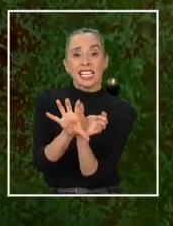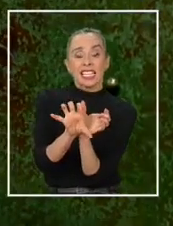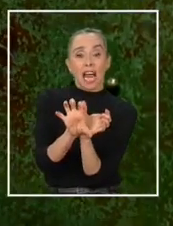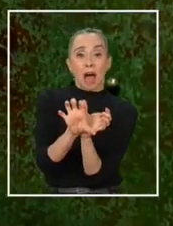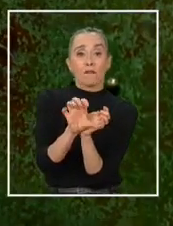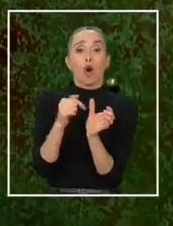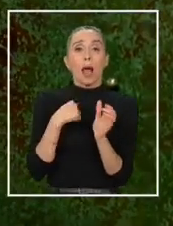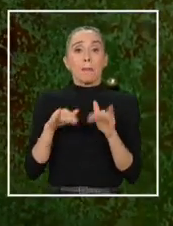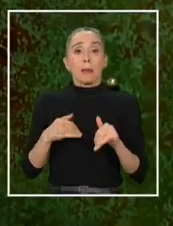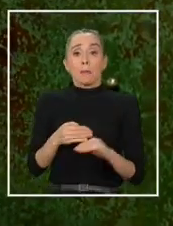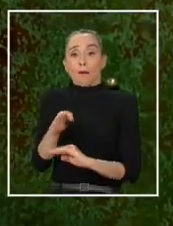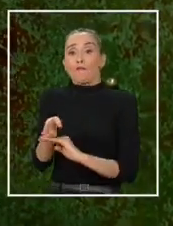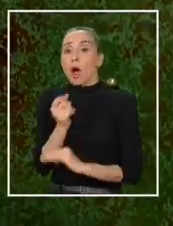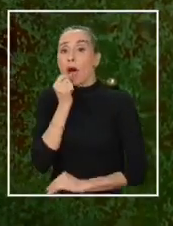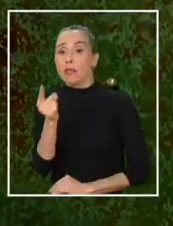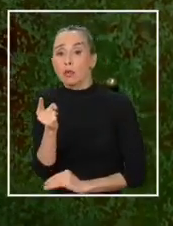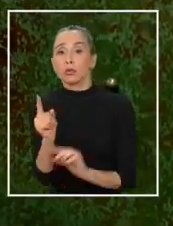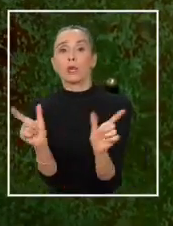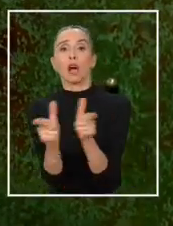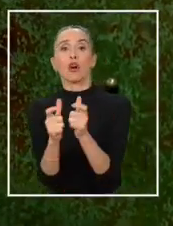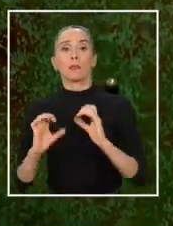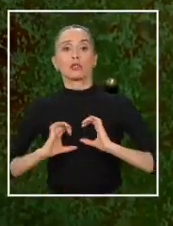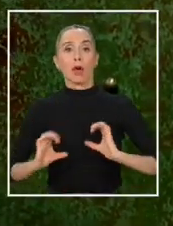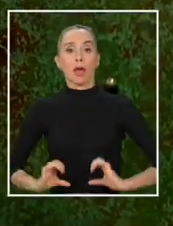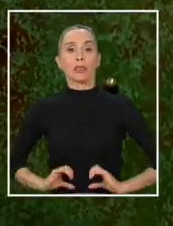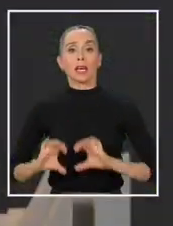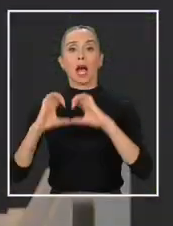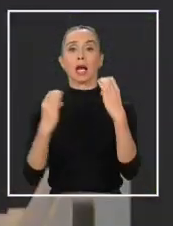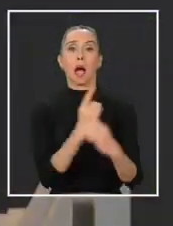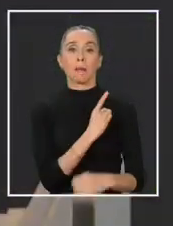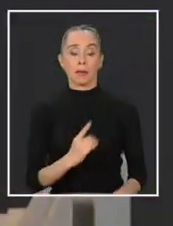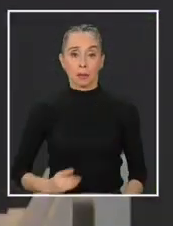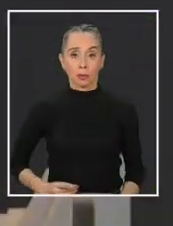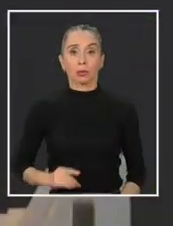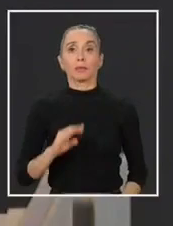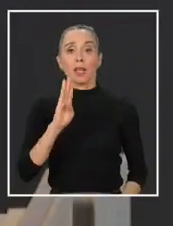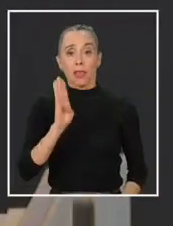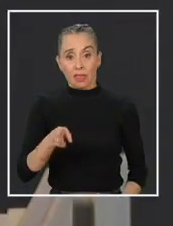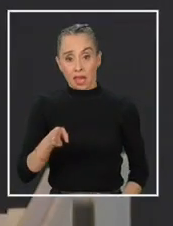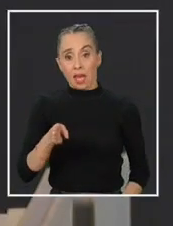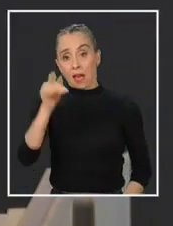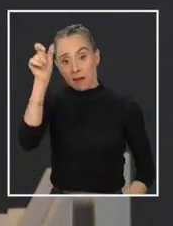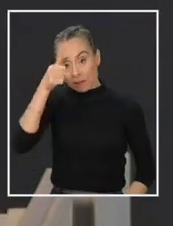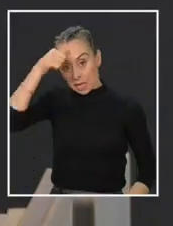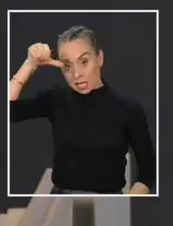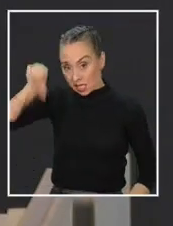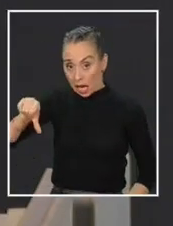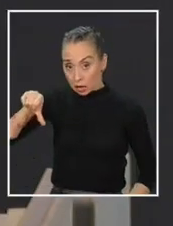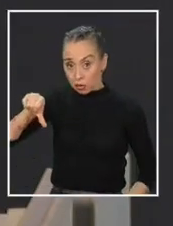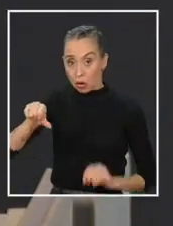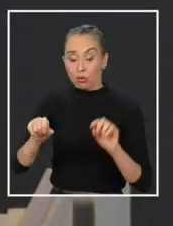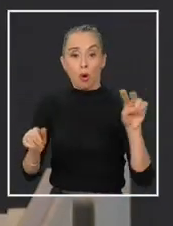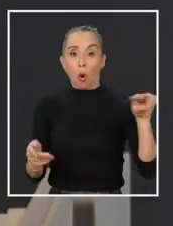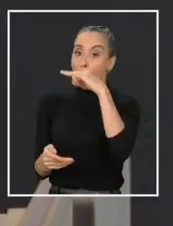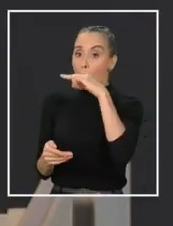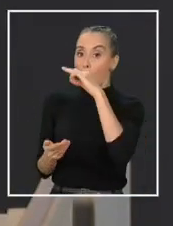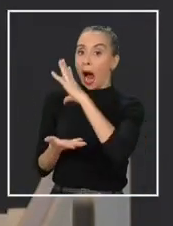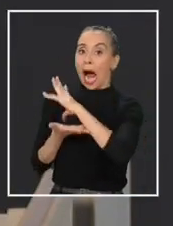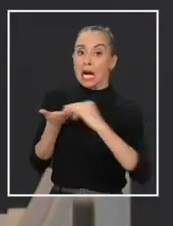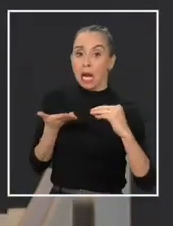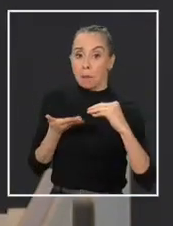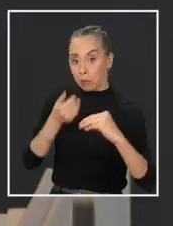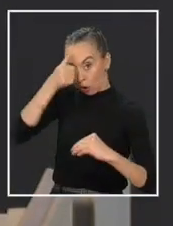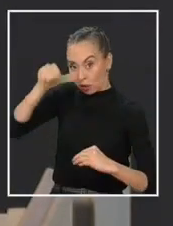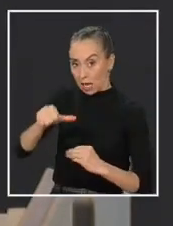se autodenunció en la Comisión de Ética de la Cámara. Debiese tener una sanción ejemplificadora. Espero que